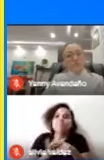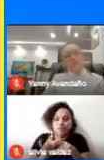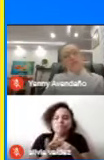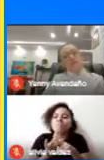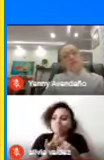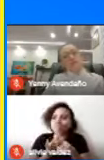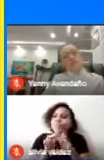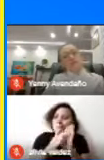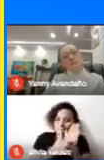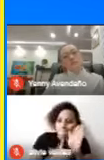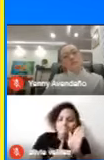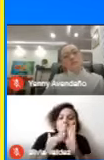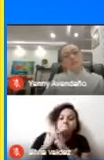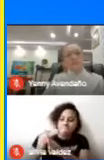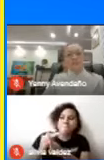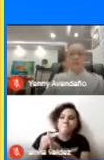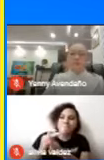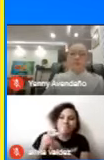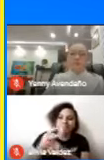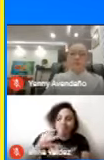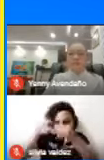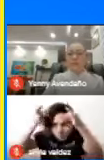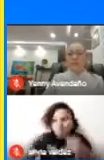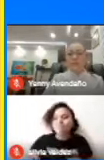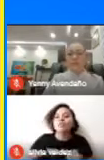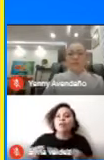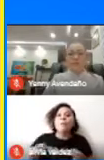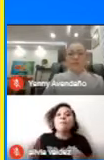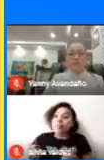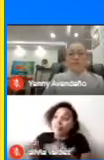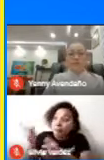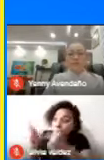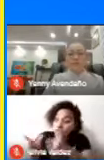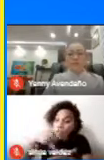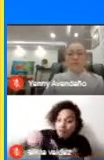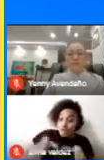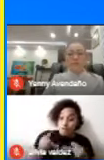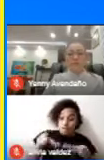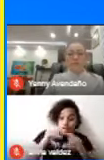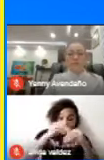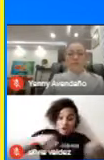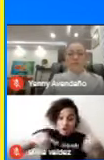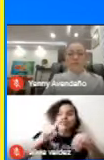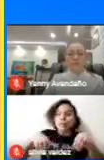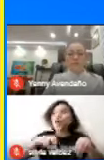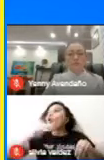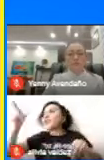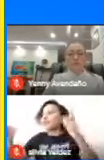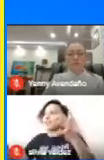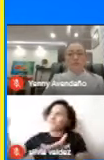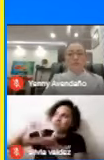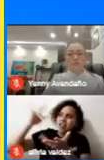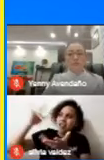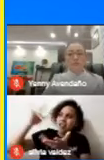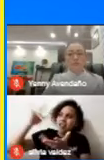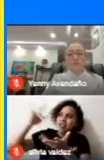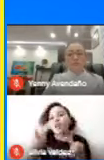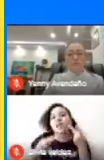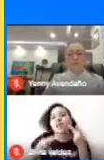medidas de bioseguridad que le garanticen tanto a los que viven en ese territorio como los que van a visitarlo